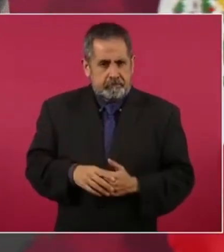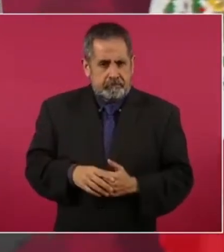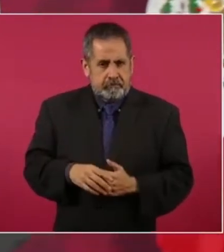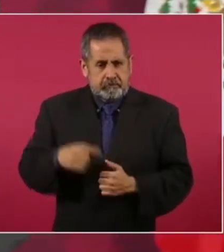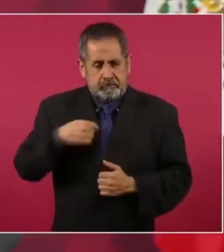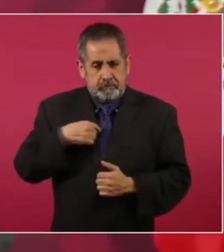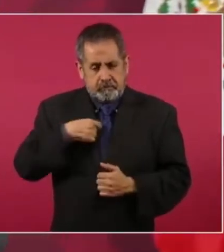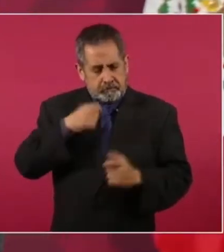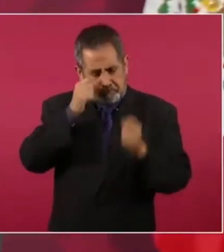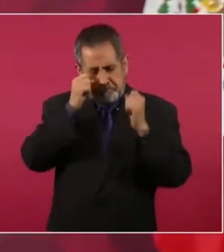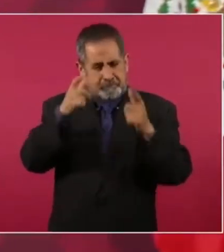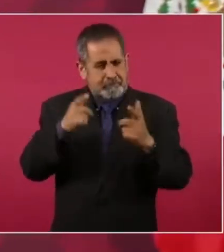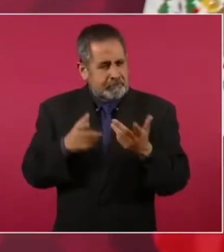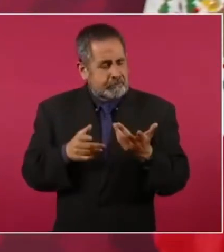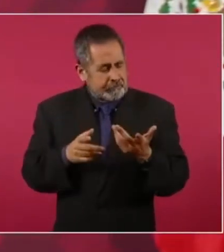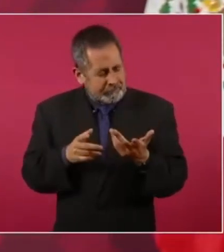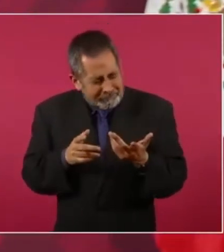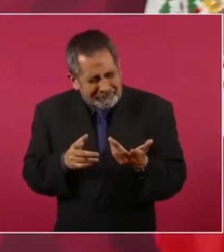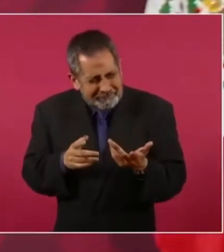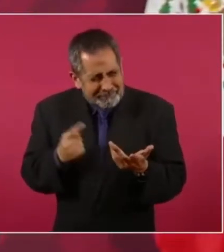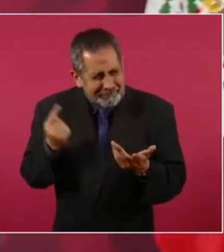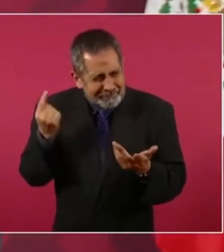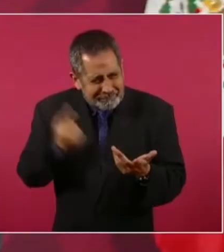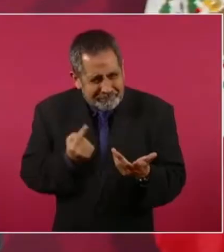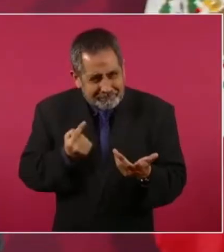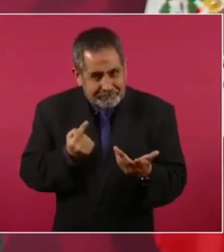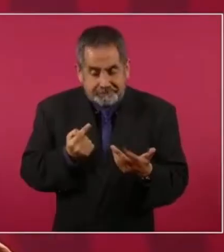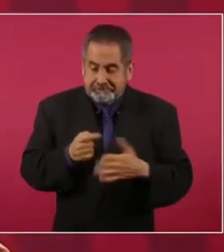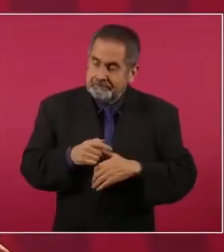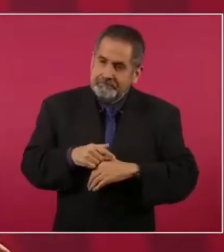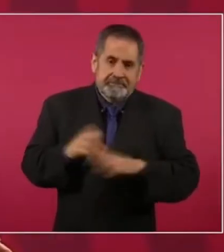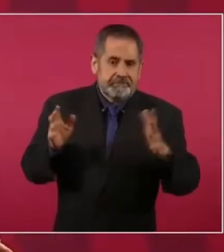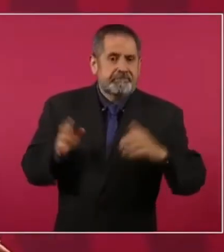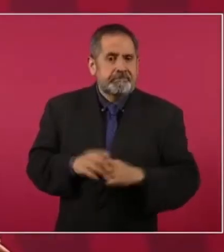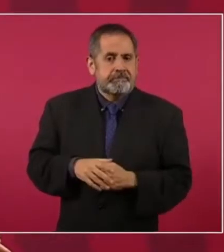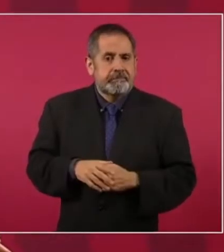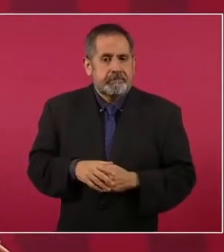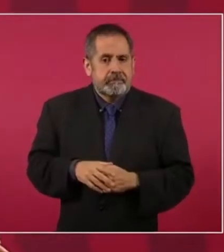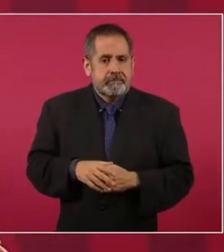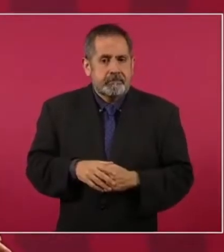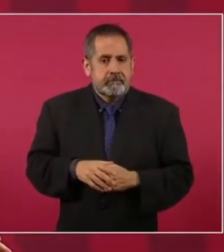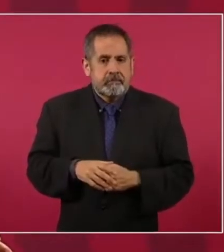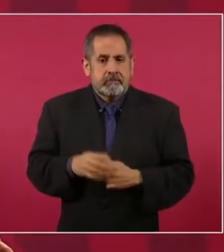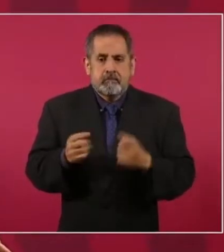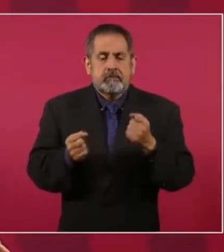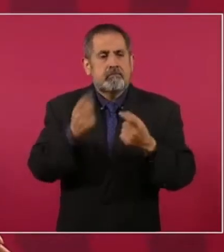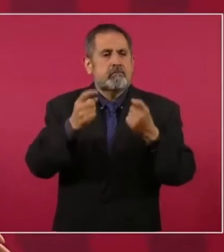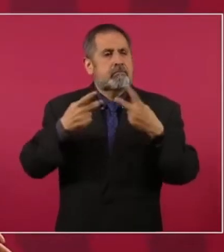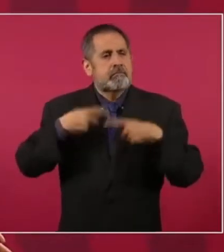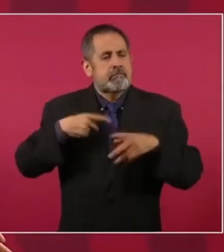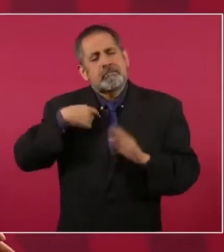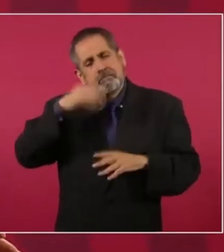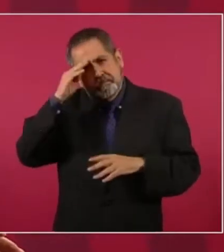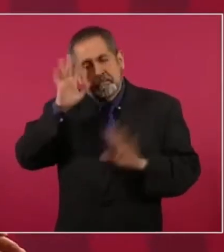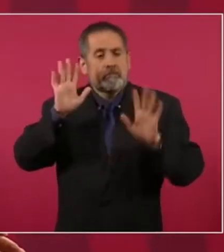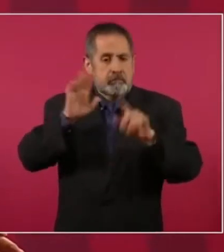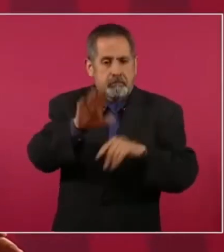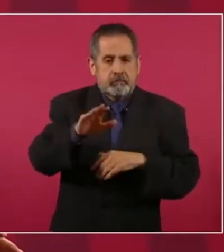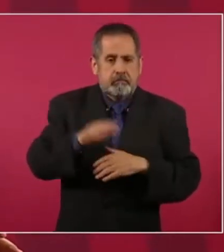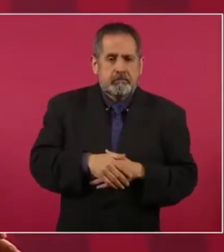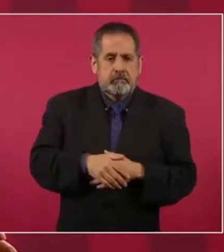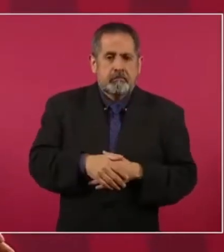estoy sorprendido de cómo hay gente, lo atribuyo